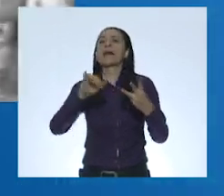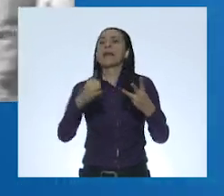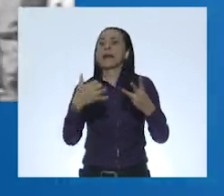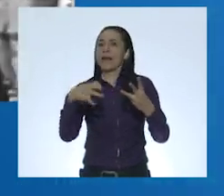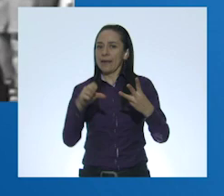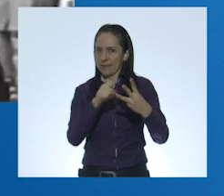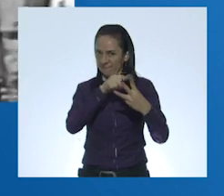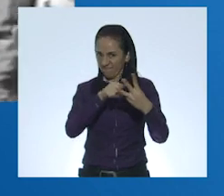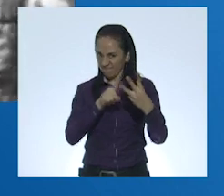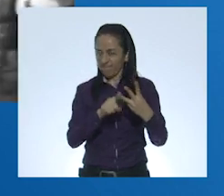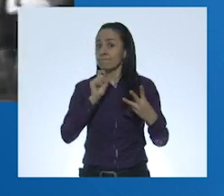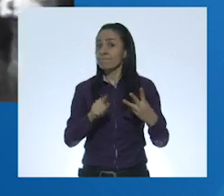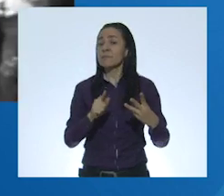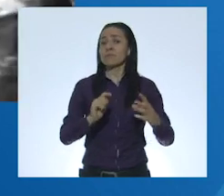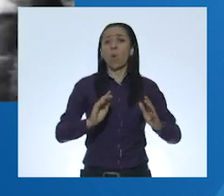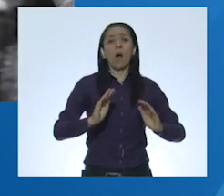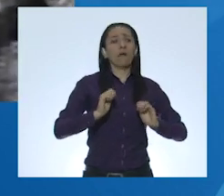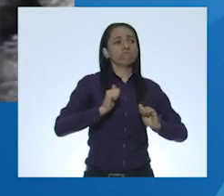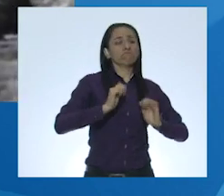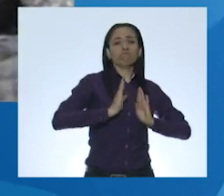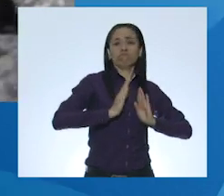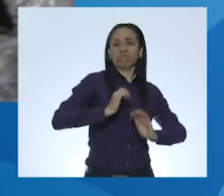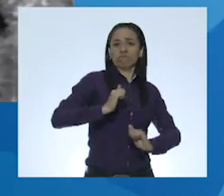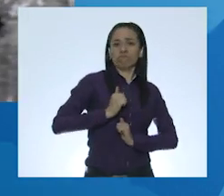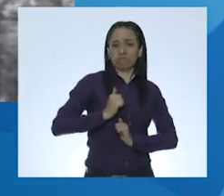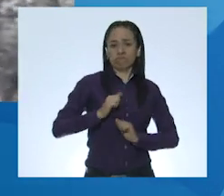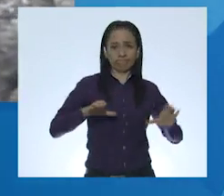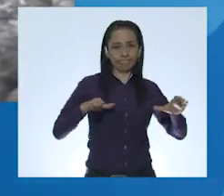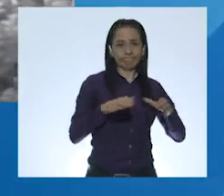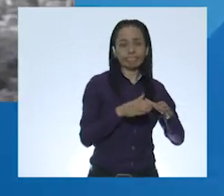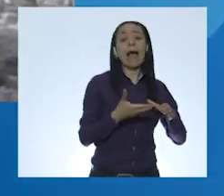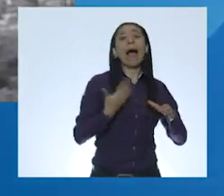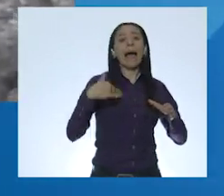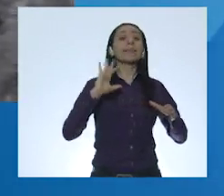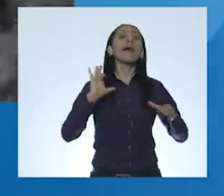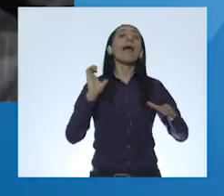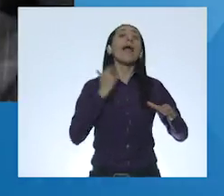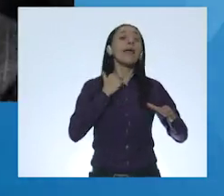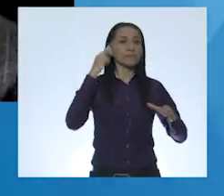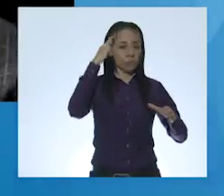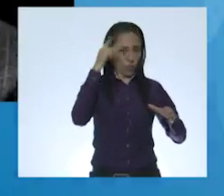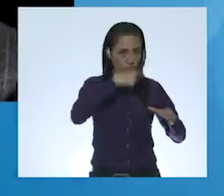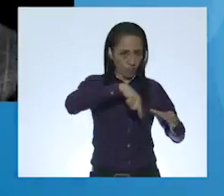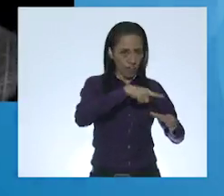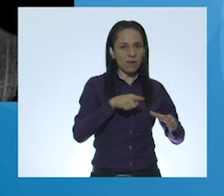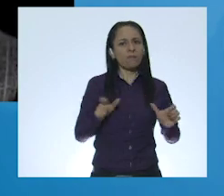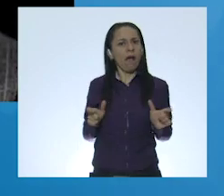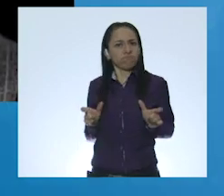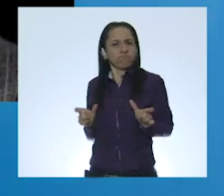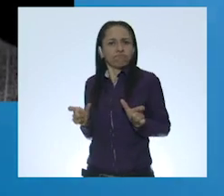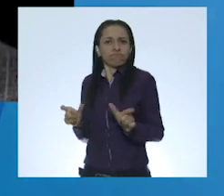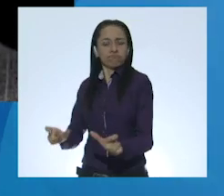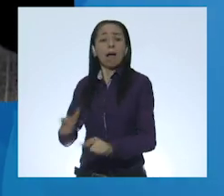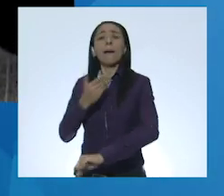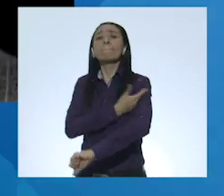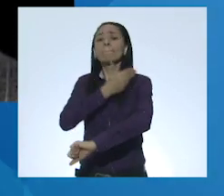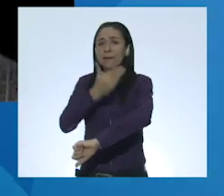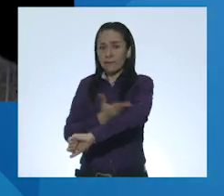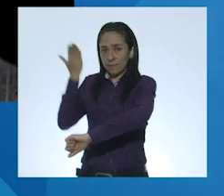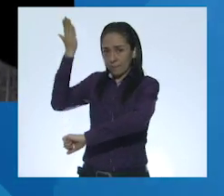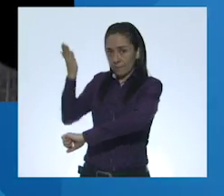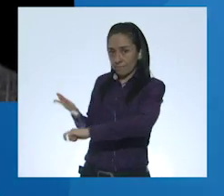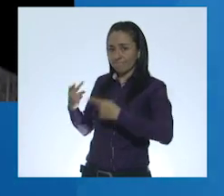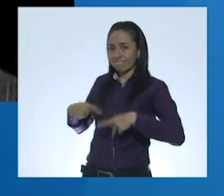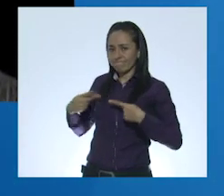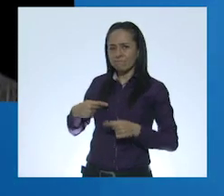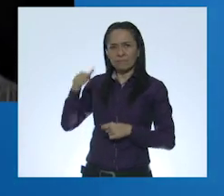controladas por el ejército regular que se encontraba en manos de exporfiristas. Por lo demás, Madero era víctima de un constante